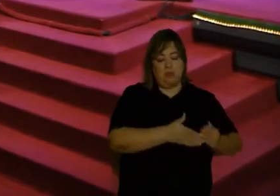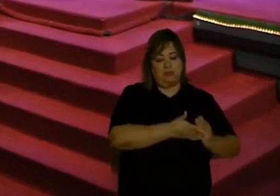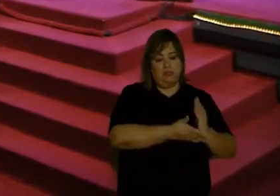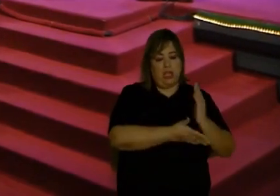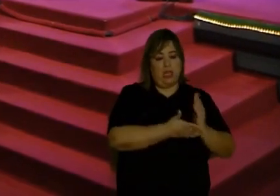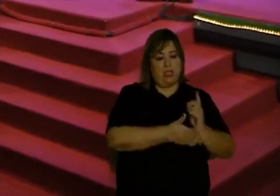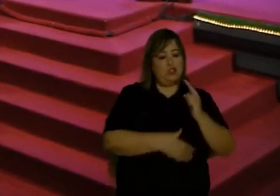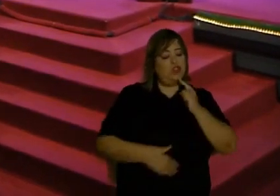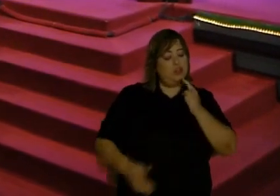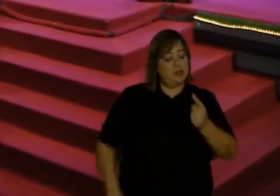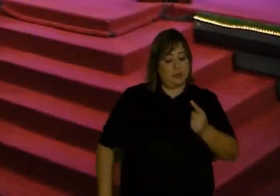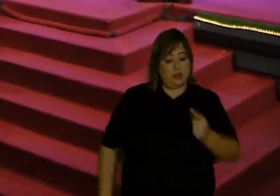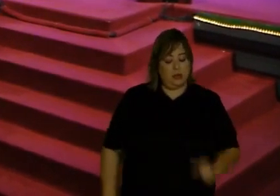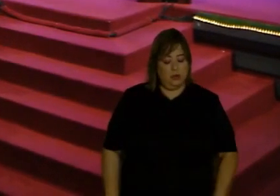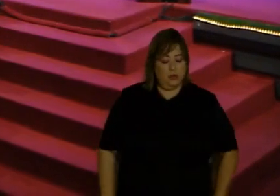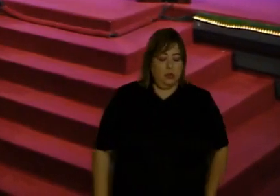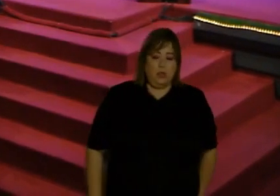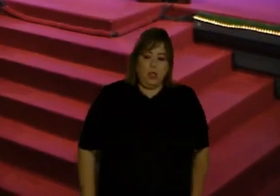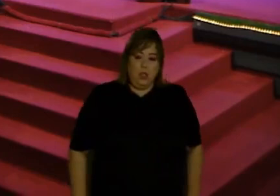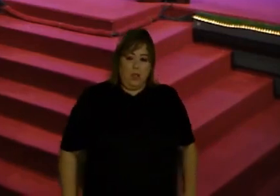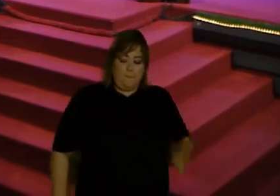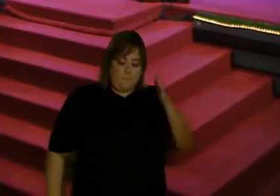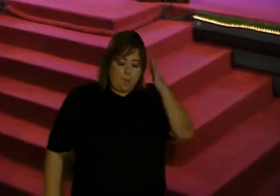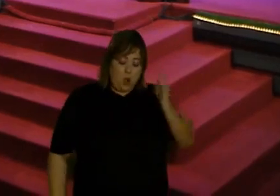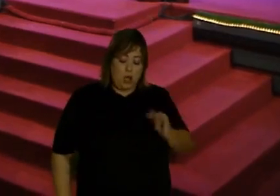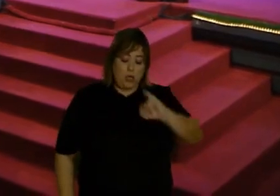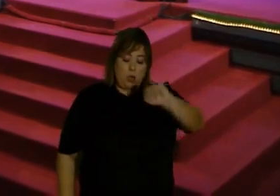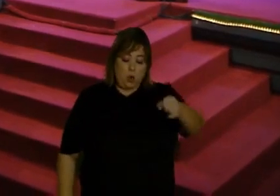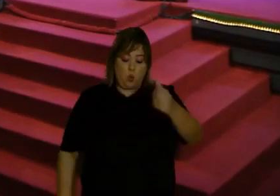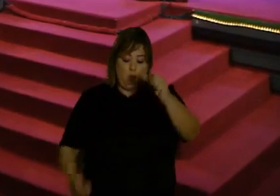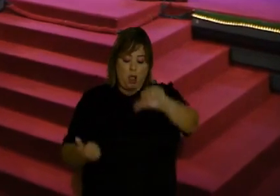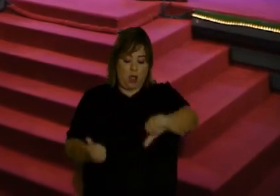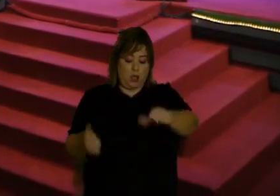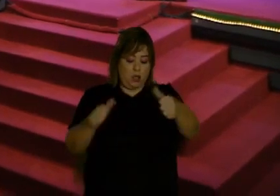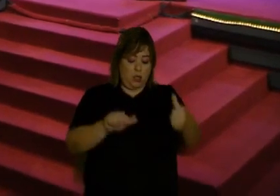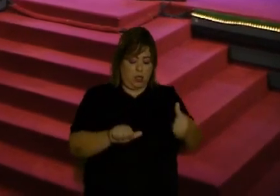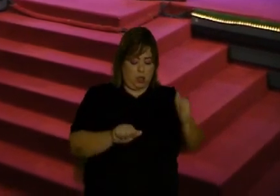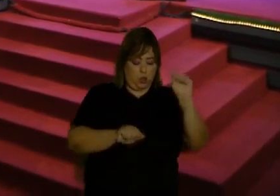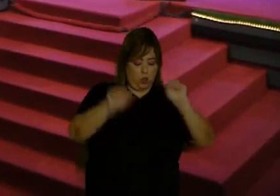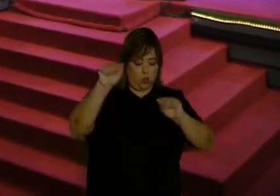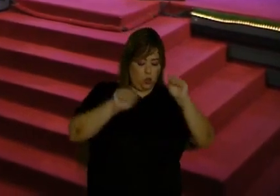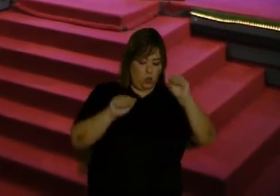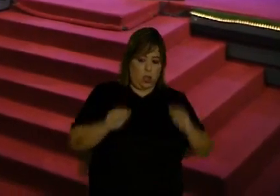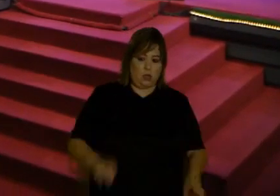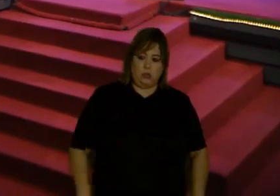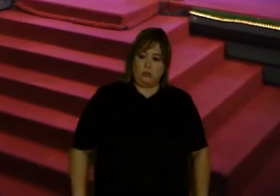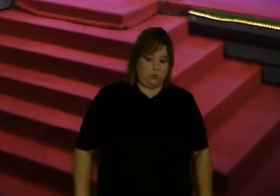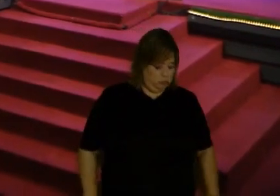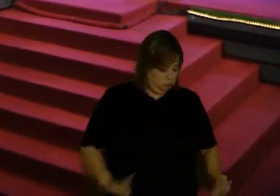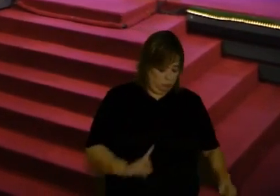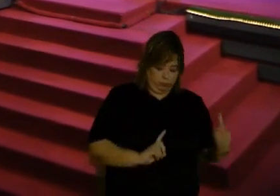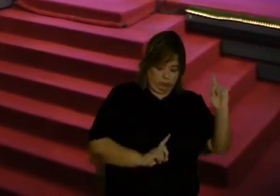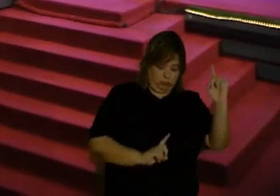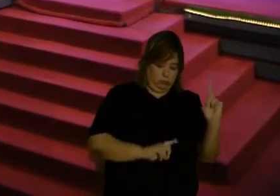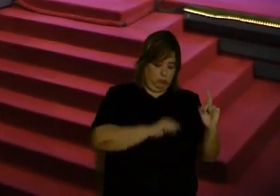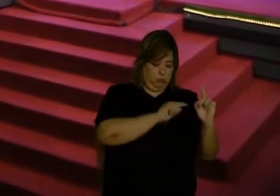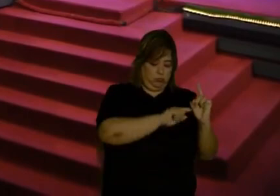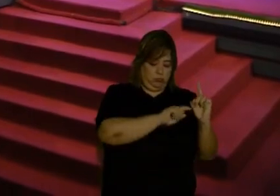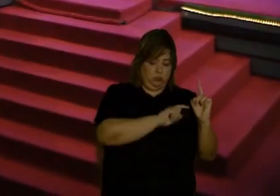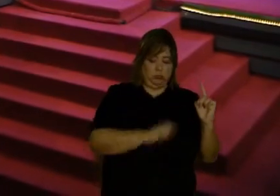es una pregunta fuerte. ¿Cómo que si yo soy yo y él no sabe quién soy yo, si él dijo que quién era yo? ¿Me